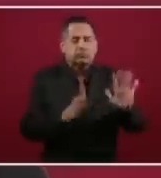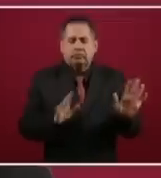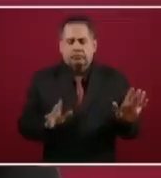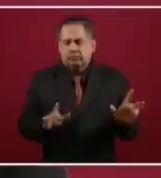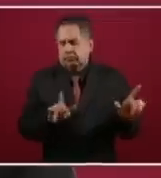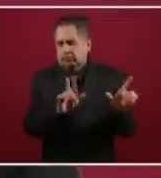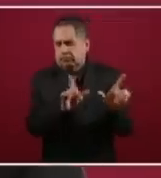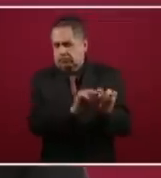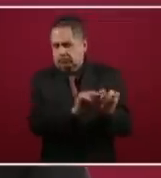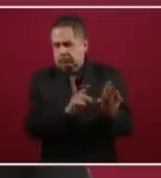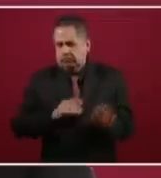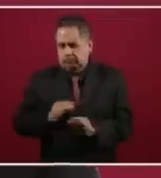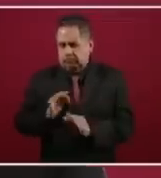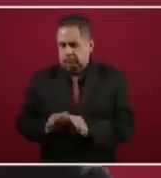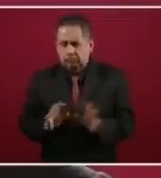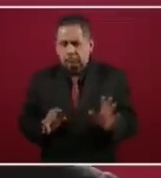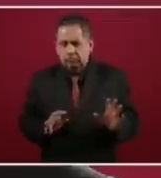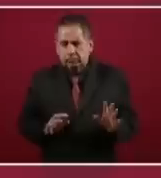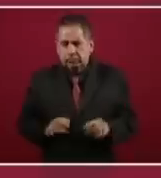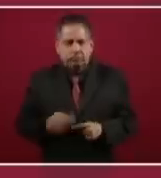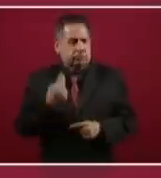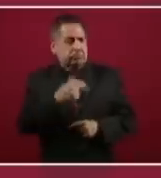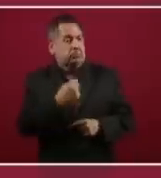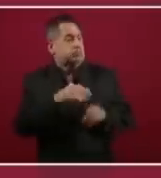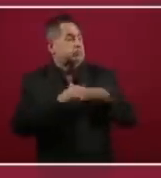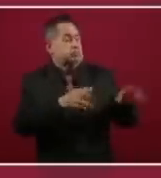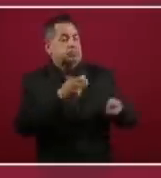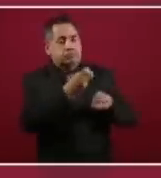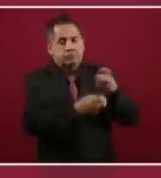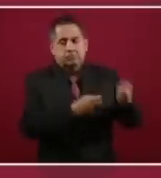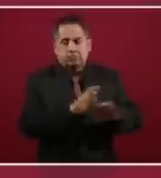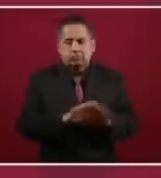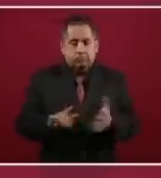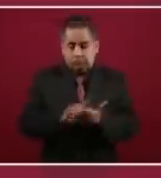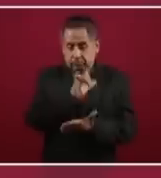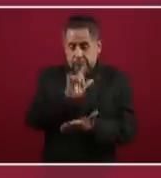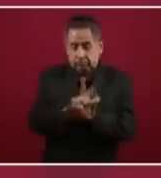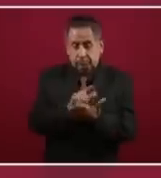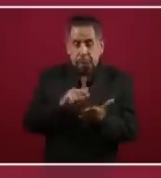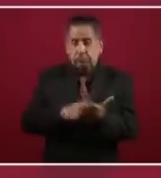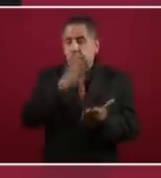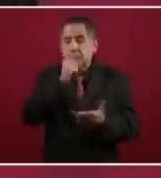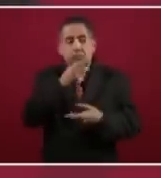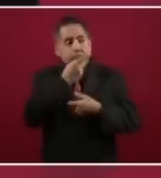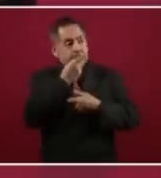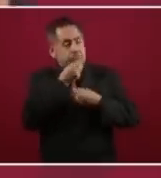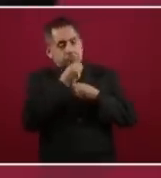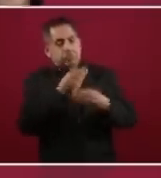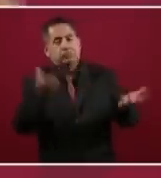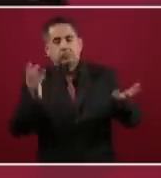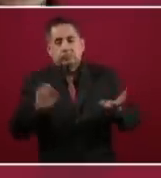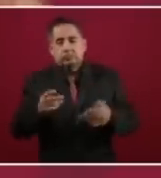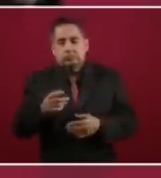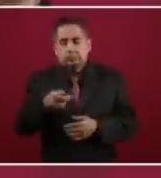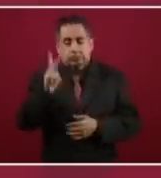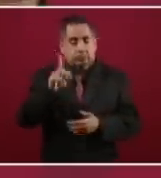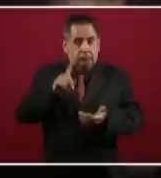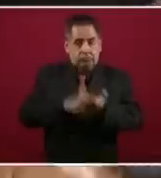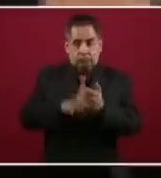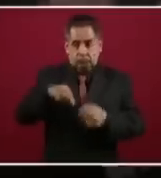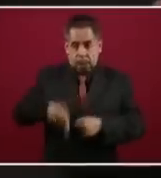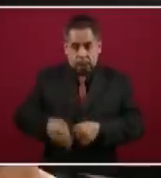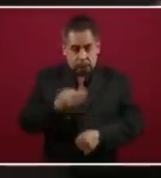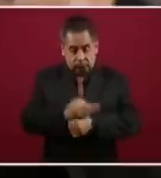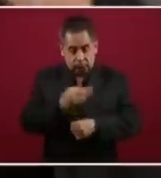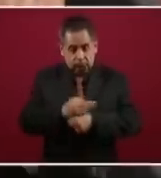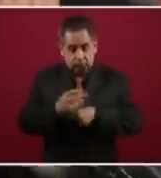nombres porque estamos impedidos legalmente, pero cuando estoy hablando así como